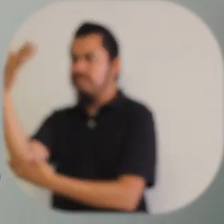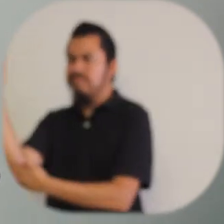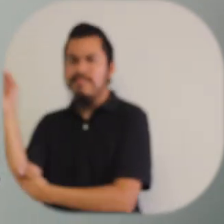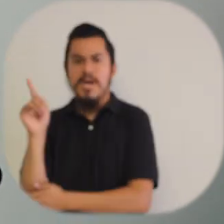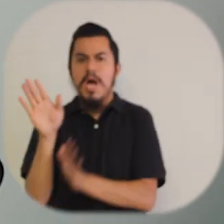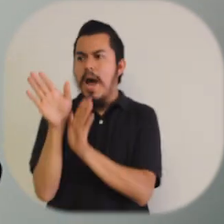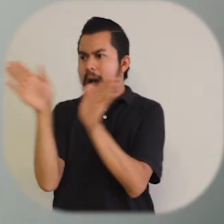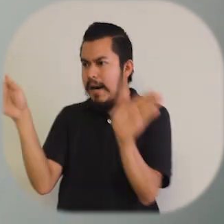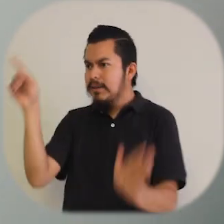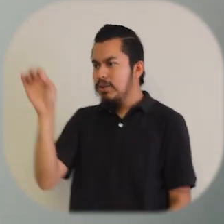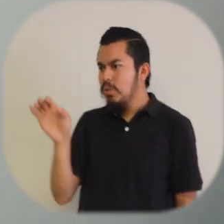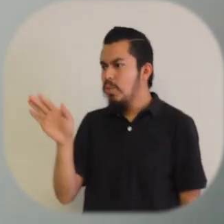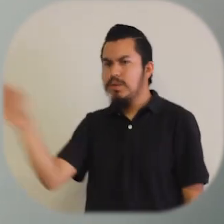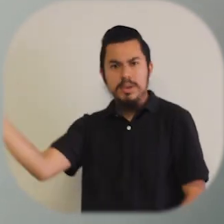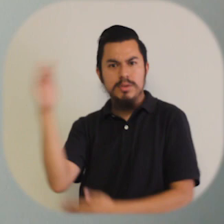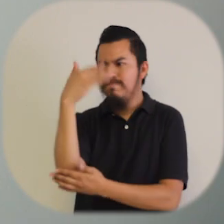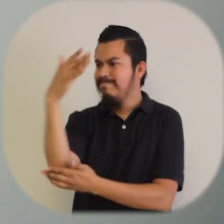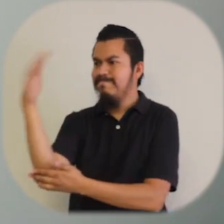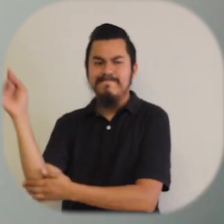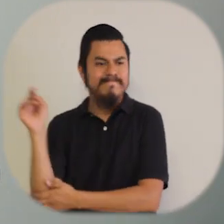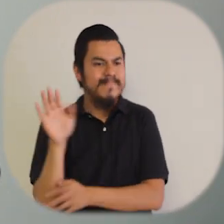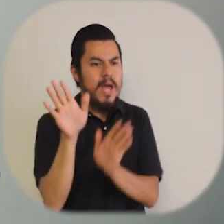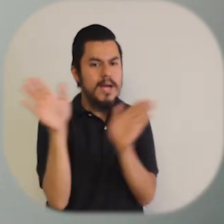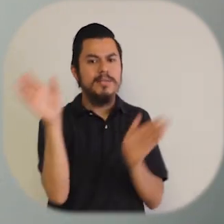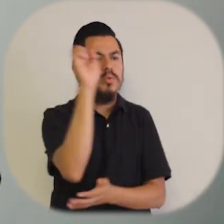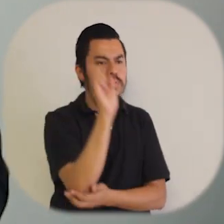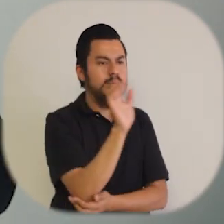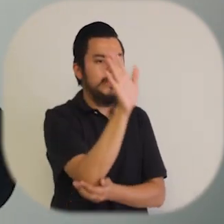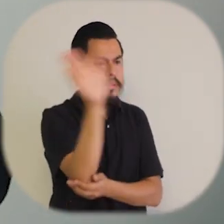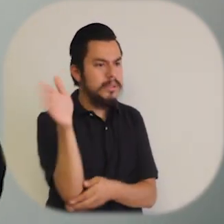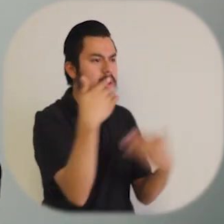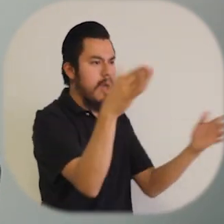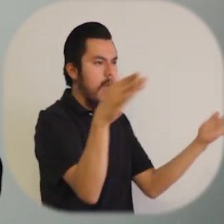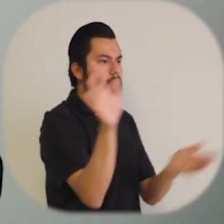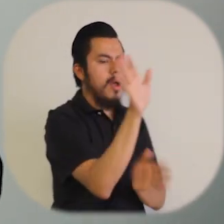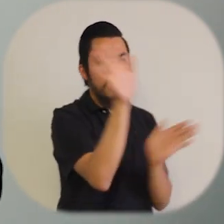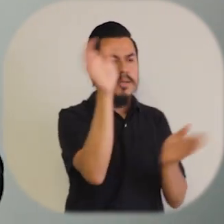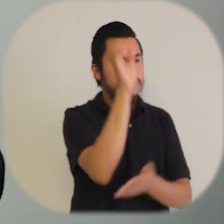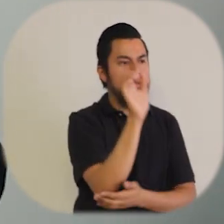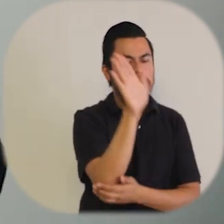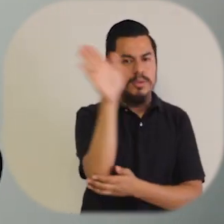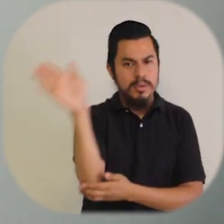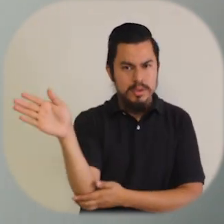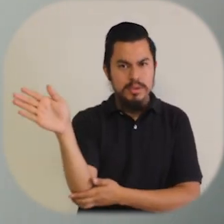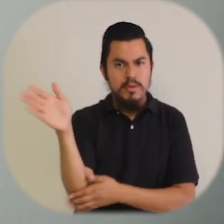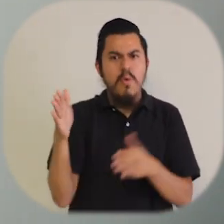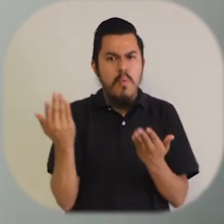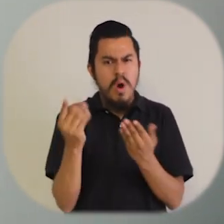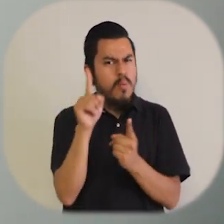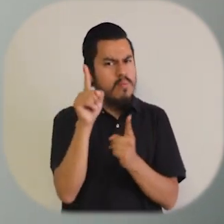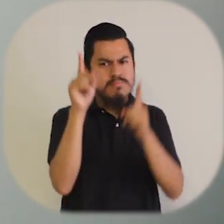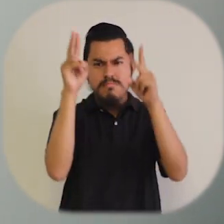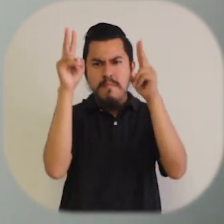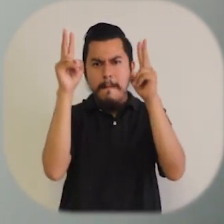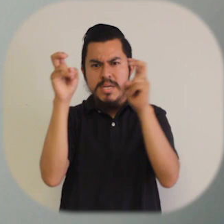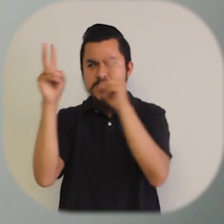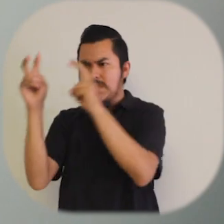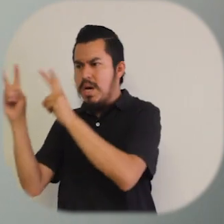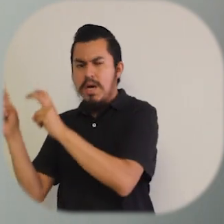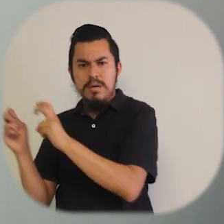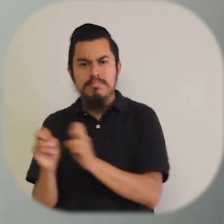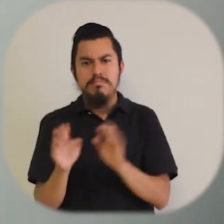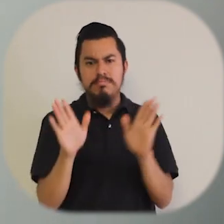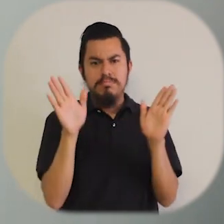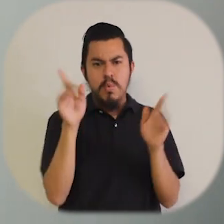era acerca del Hijo y más precisamente era diciendo que Jesús es el Cristo, el Hijo de Dios. Este fue el mensaje del